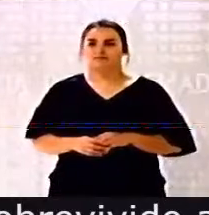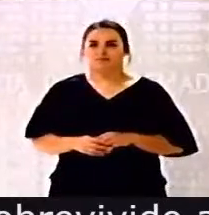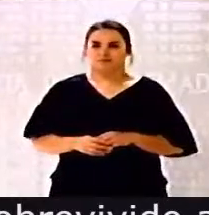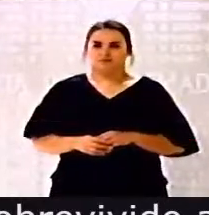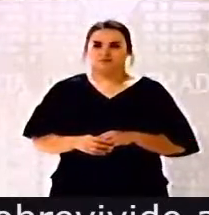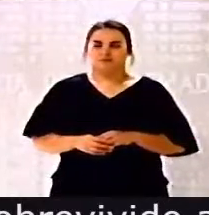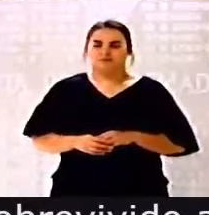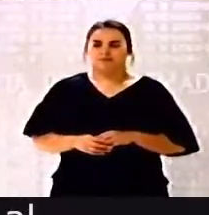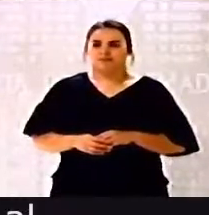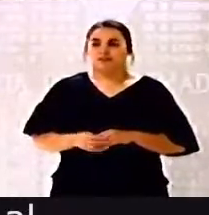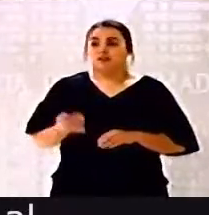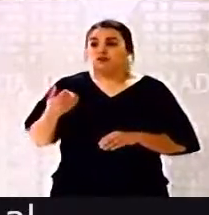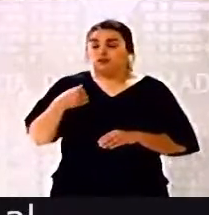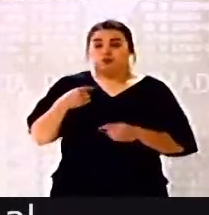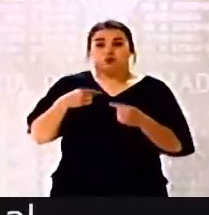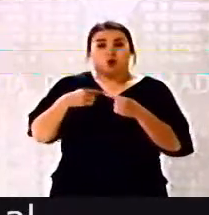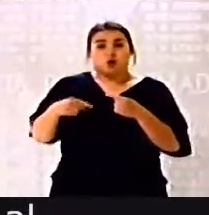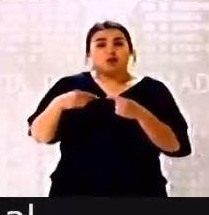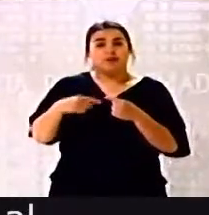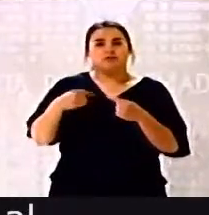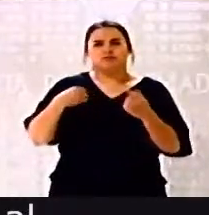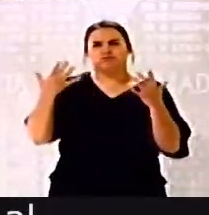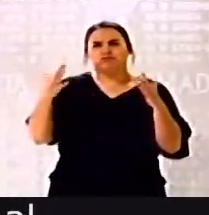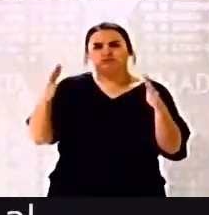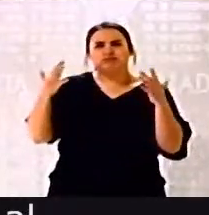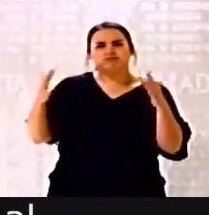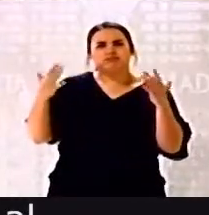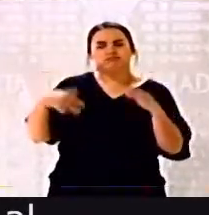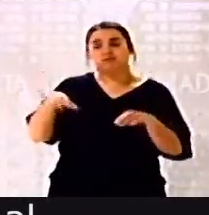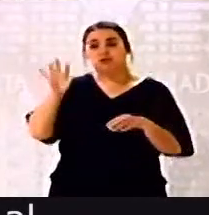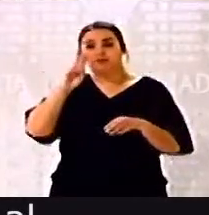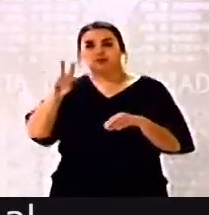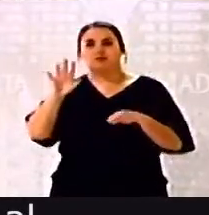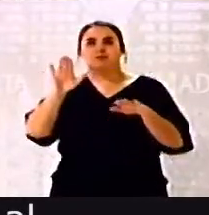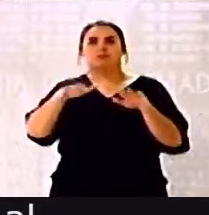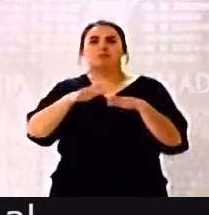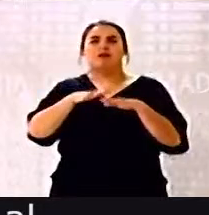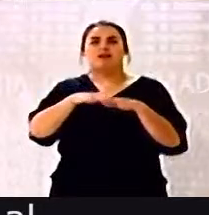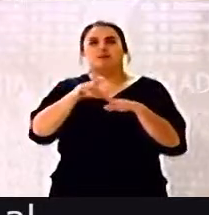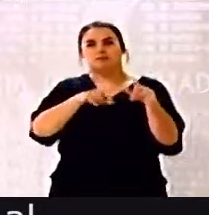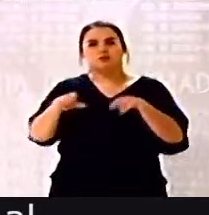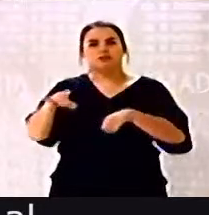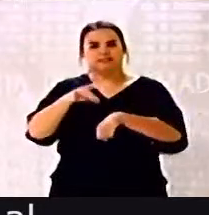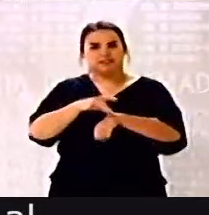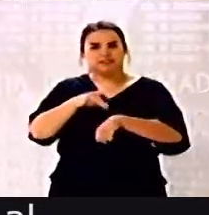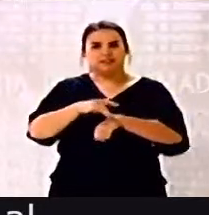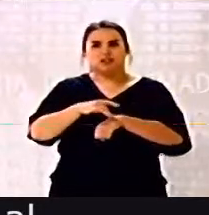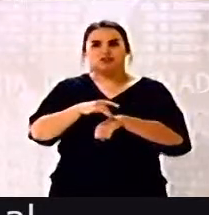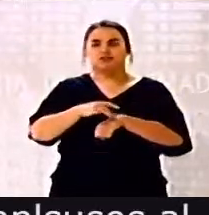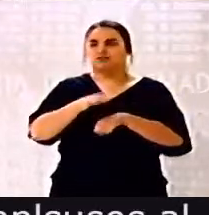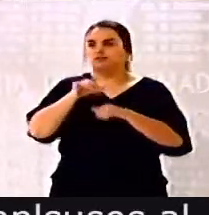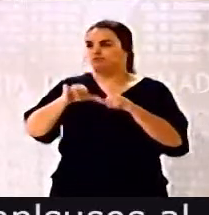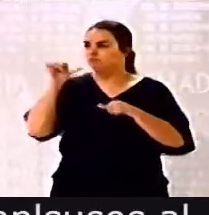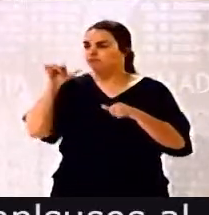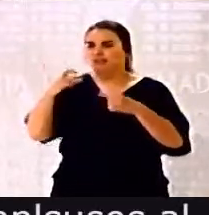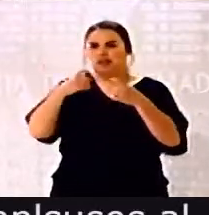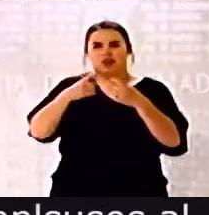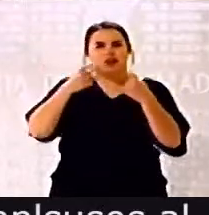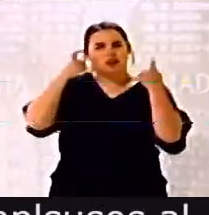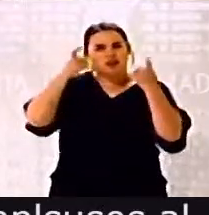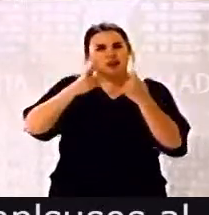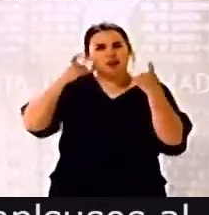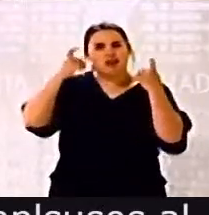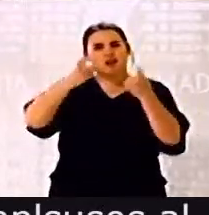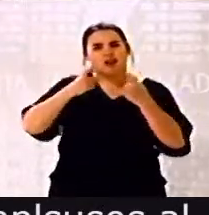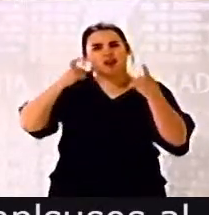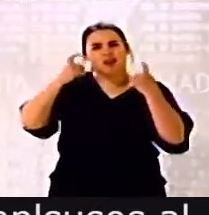Cuando hemos visto todos los días los aplausos al personal sanitario que se ha estado desviviendo en las UCI de